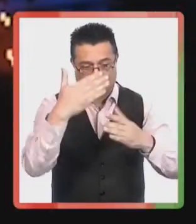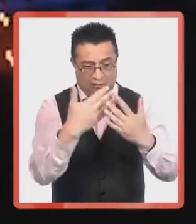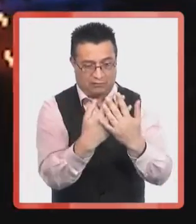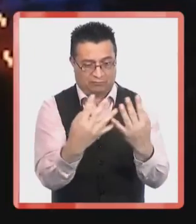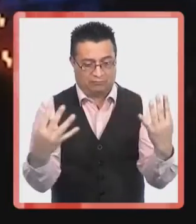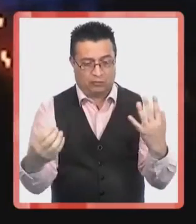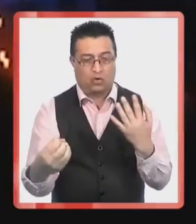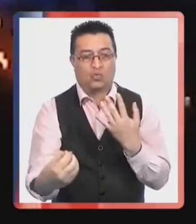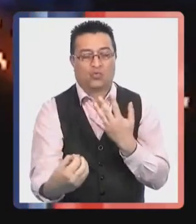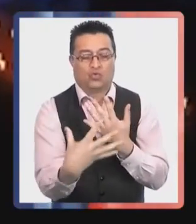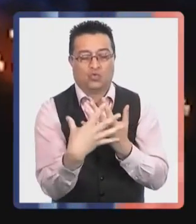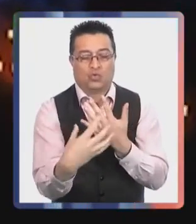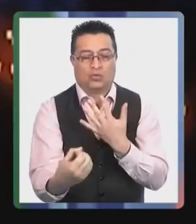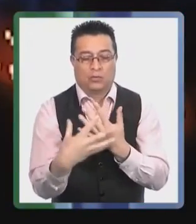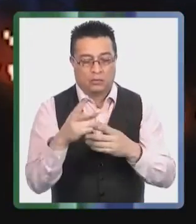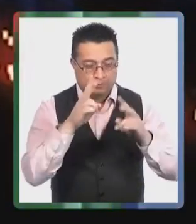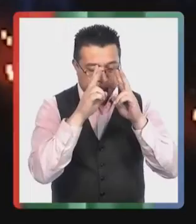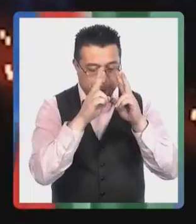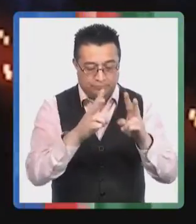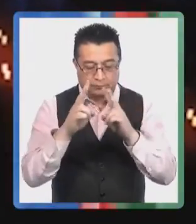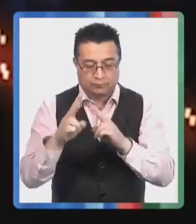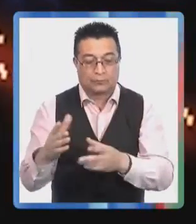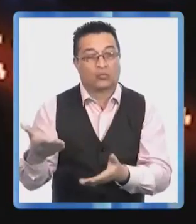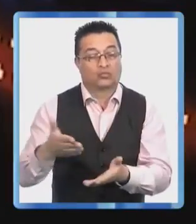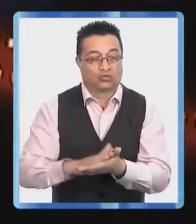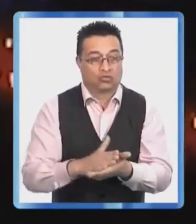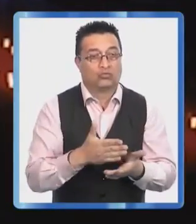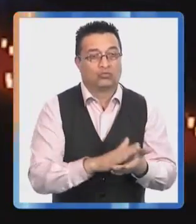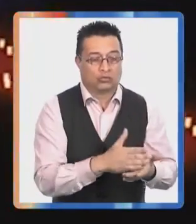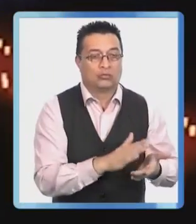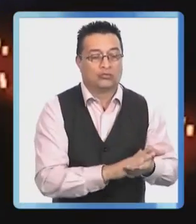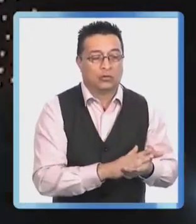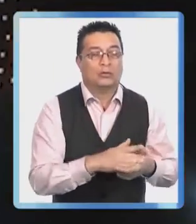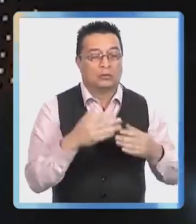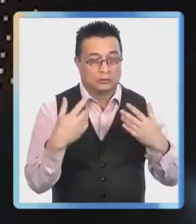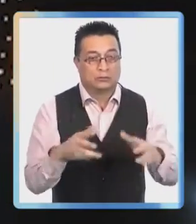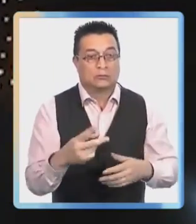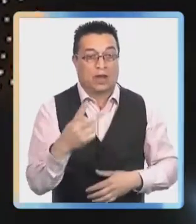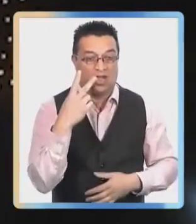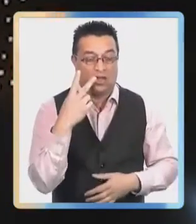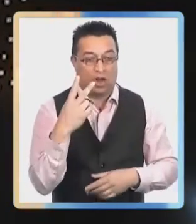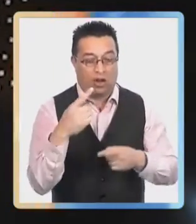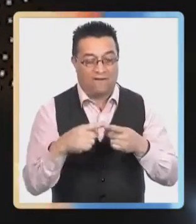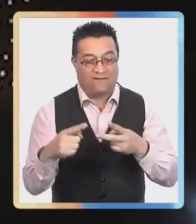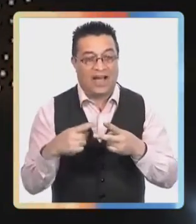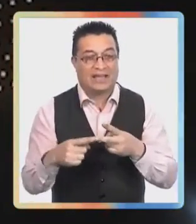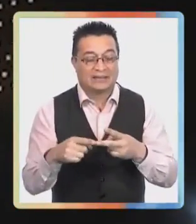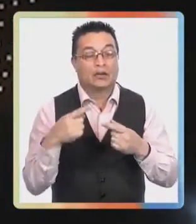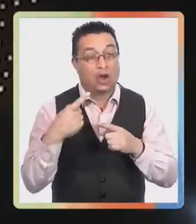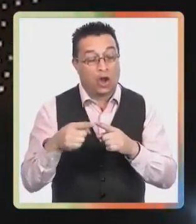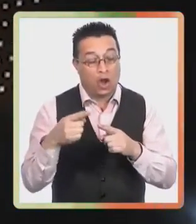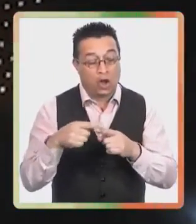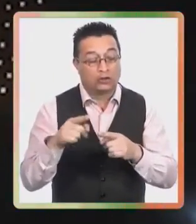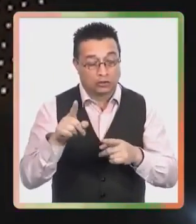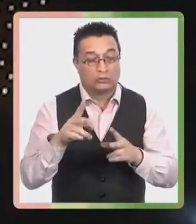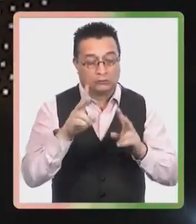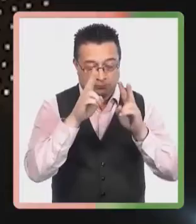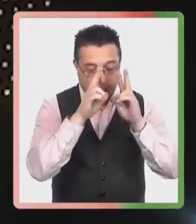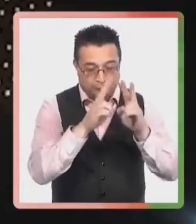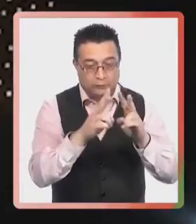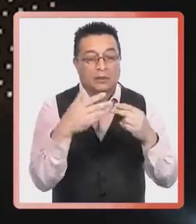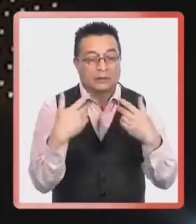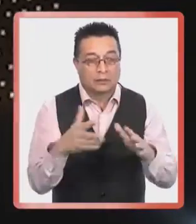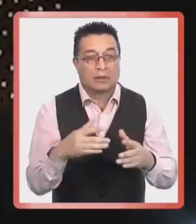el frontis, se hizo un homenaje a los fallecidos y se hicieron dos. En otra ceremonia,